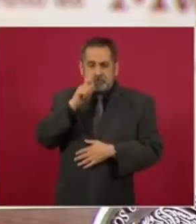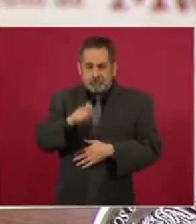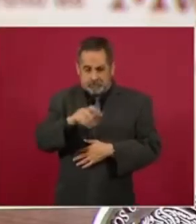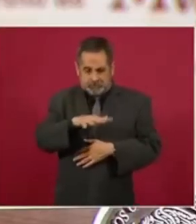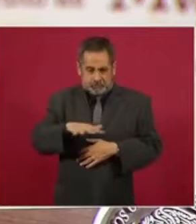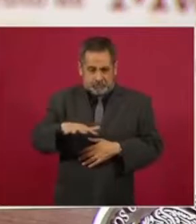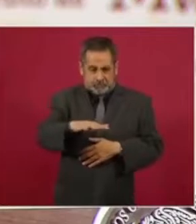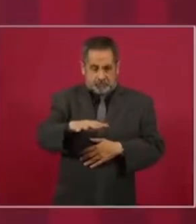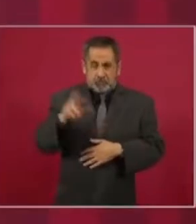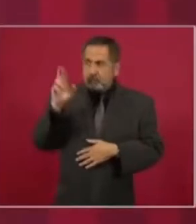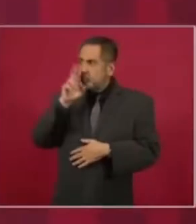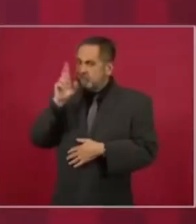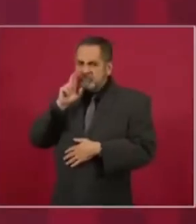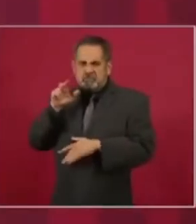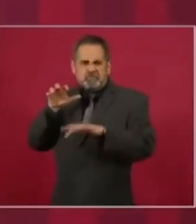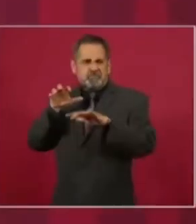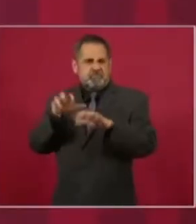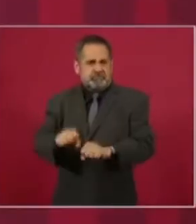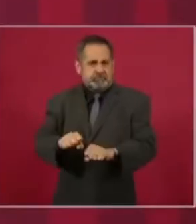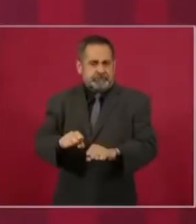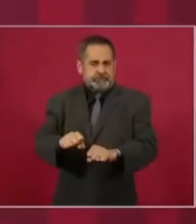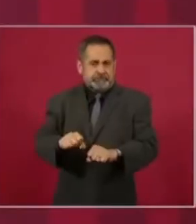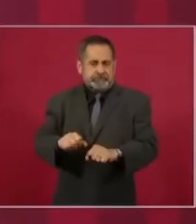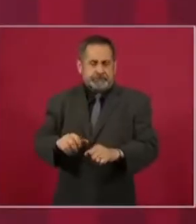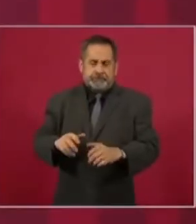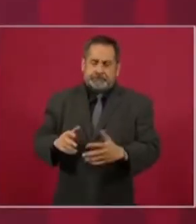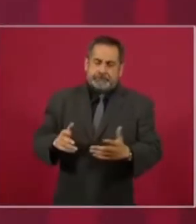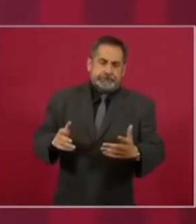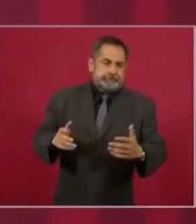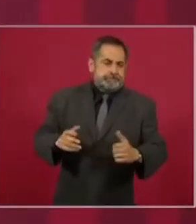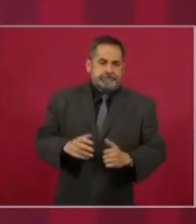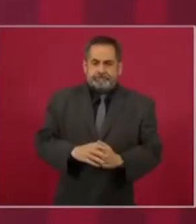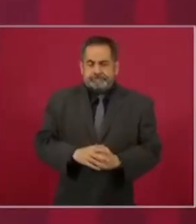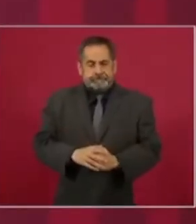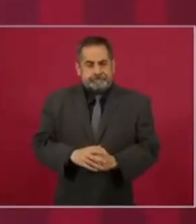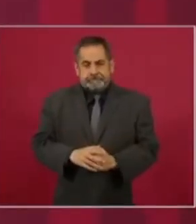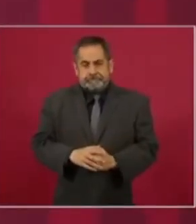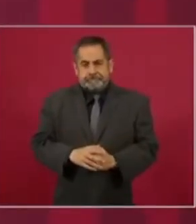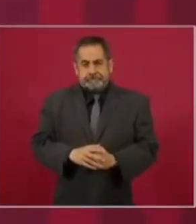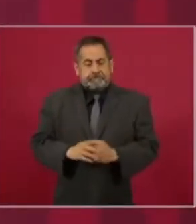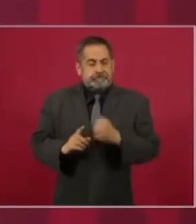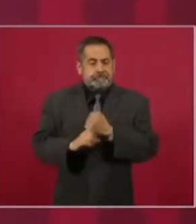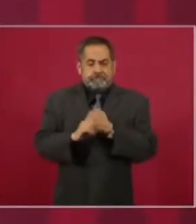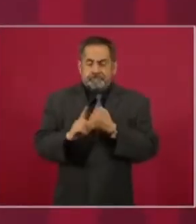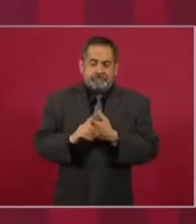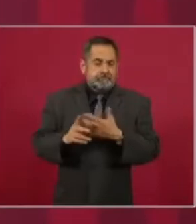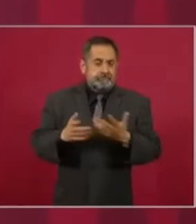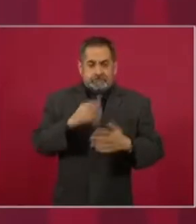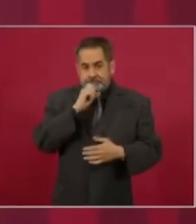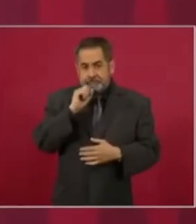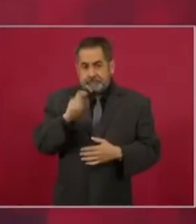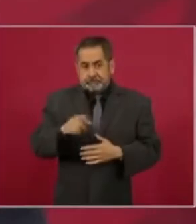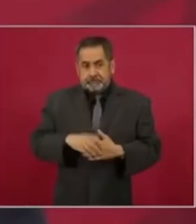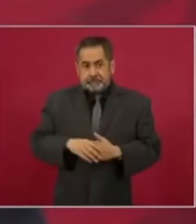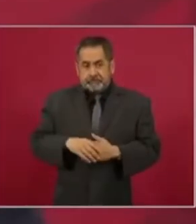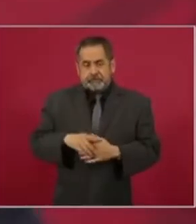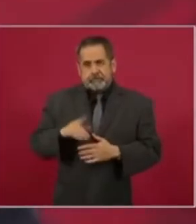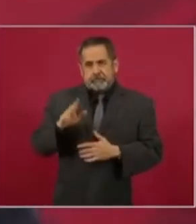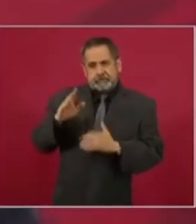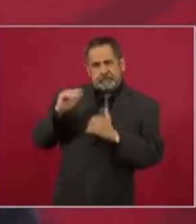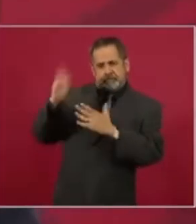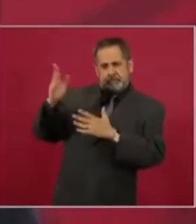pero no es lo mismo. Sí es un factor